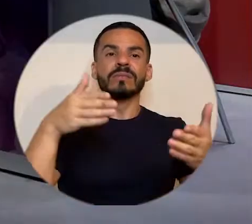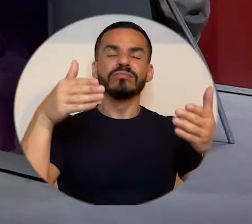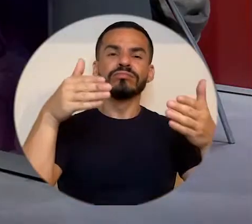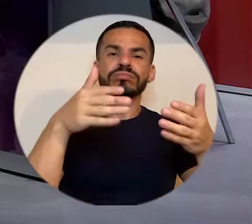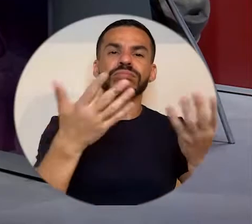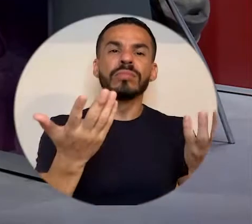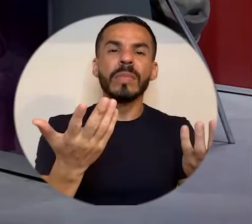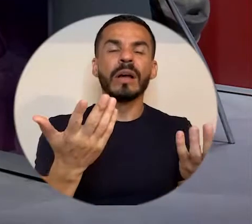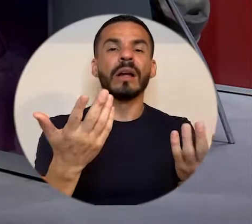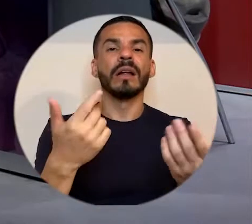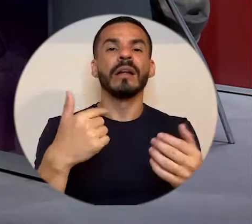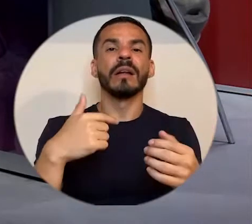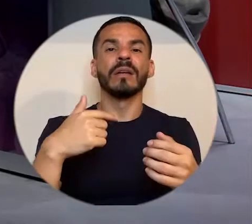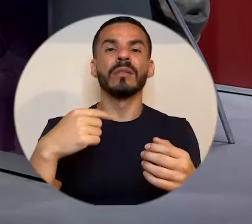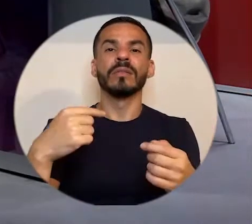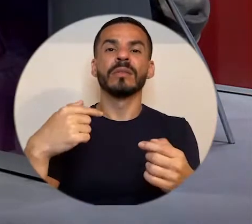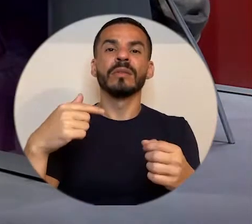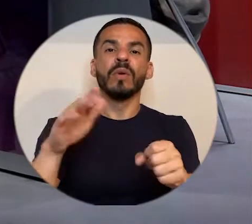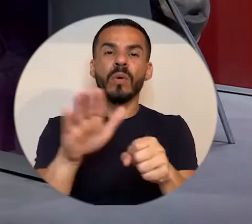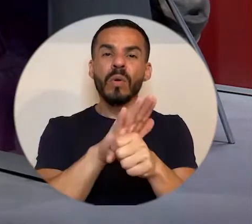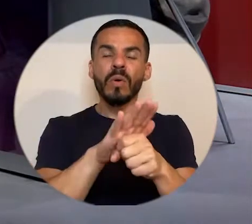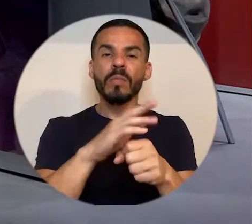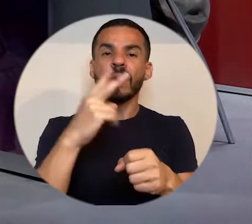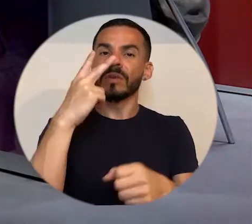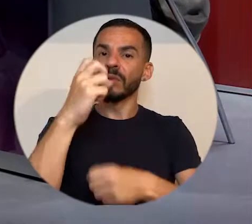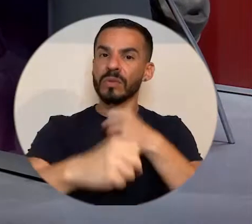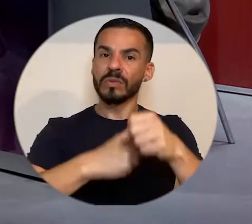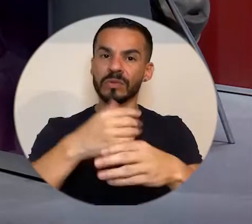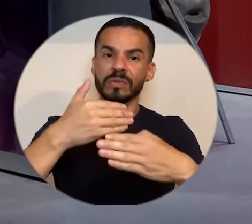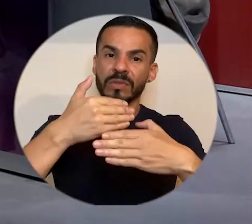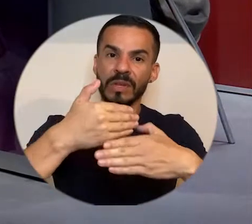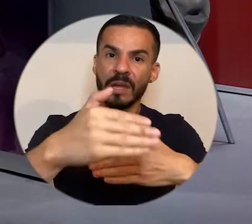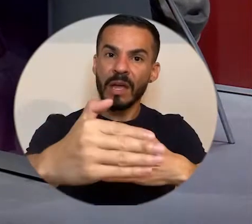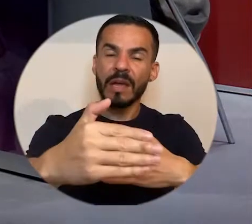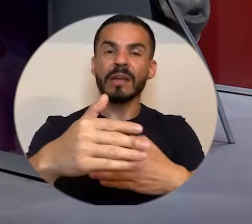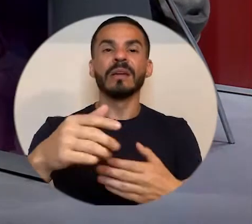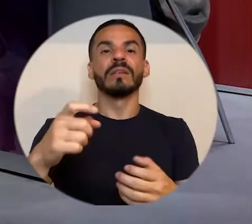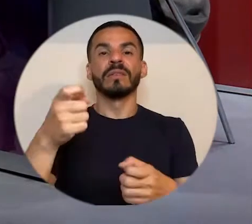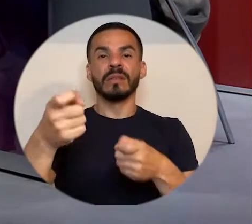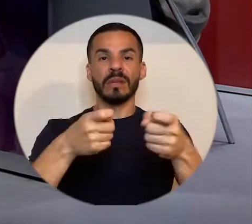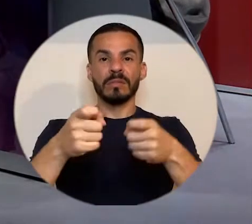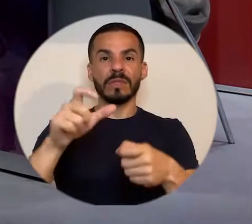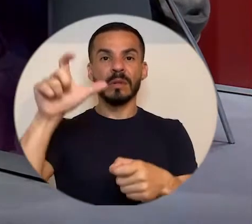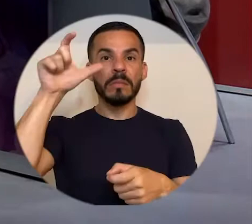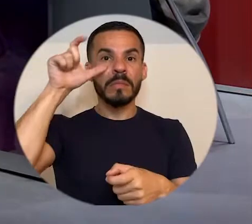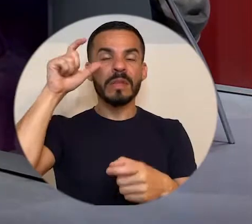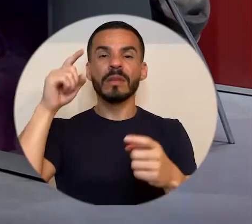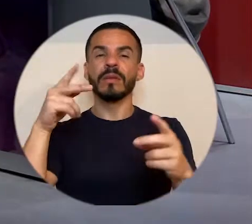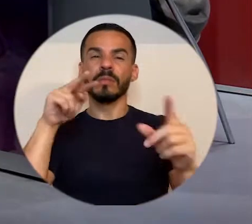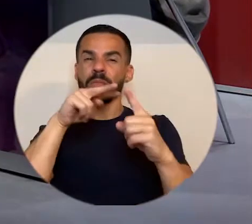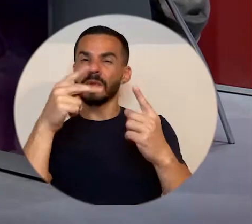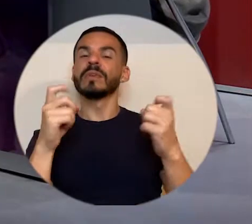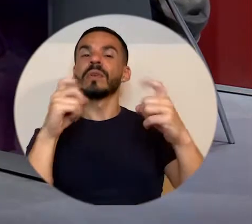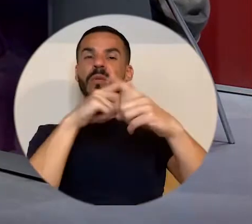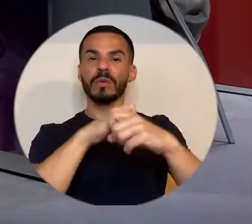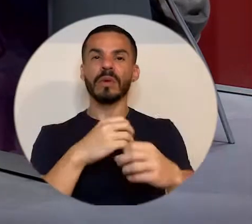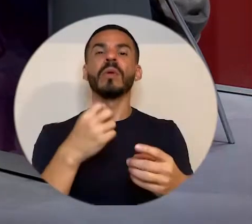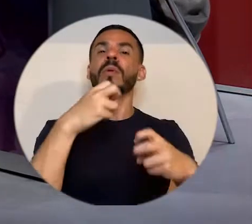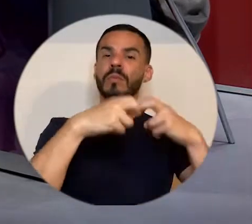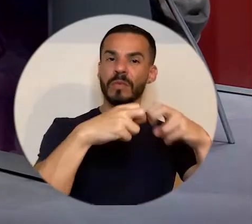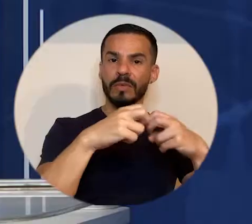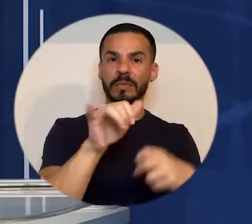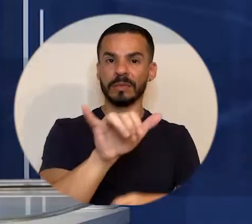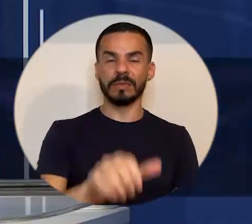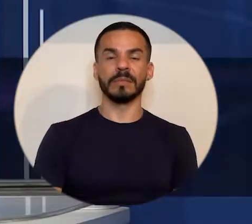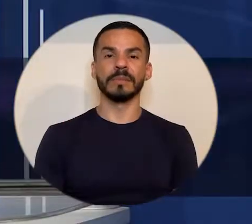lo menos los próximos 2 años de la administración Biden desde un punto de vista muy, muy complejo y muy, muy